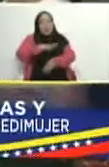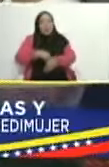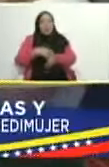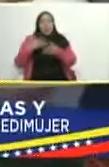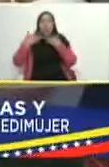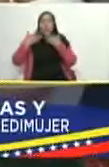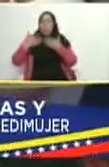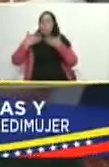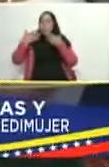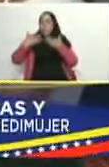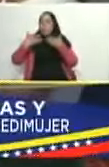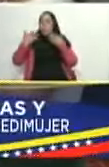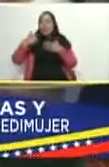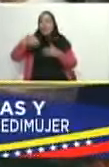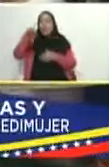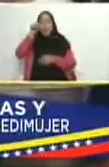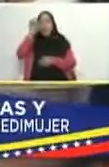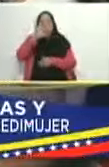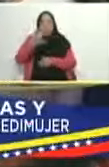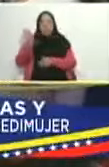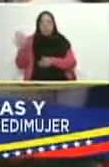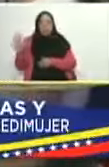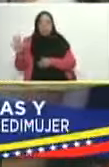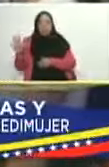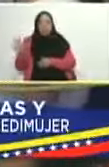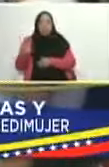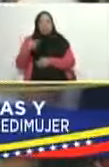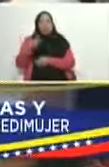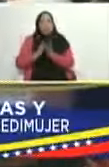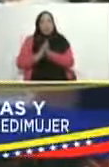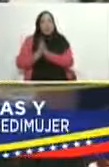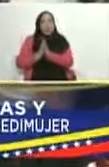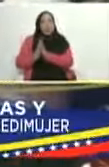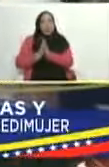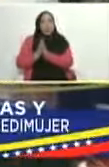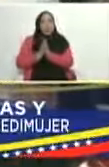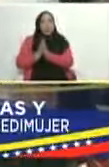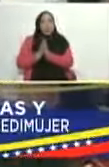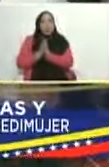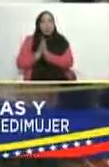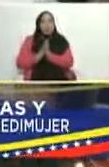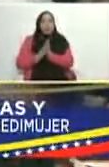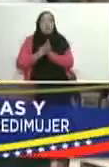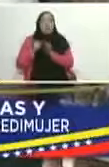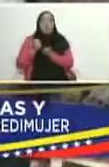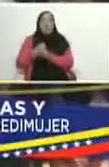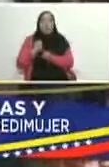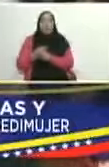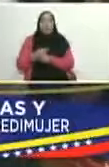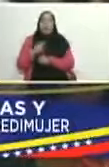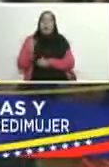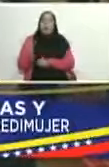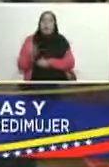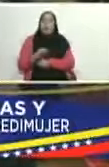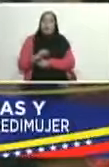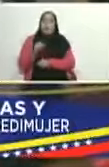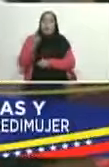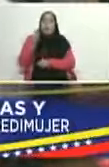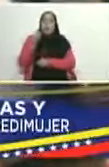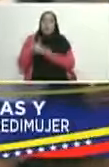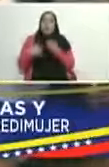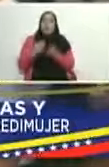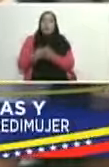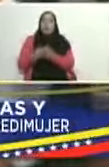del Oriente. Bienvenido. ¿Tú eres emprendedora? Sí, apenas estoy empezando. Tengo pocos meses acá en mi emprendimiento